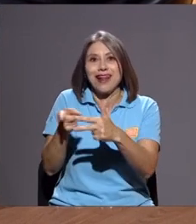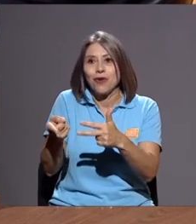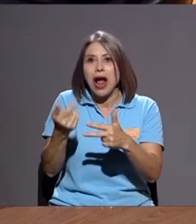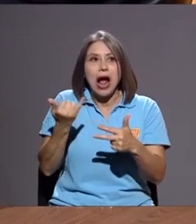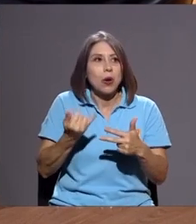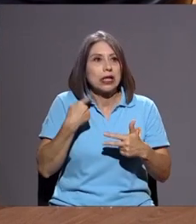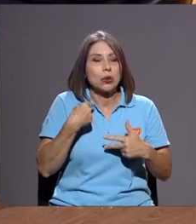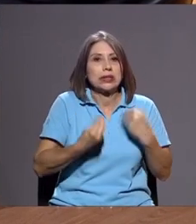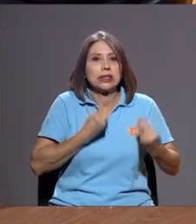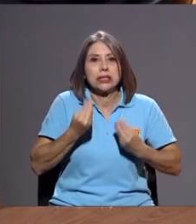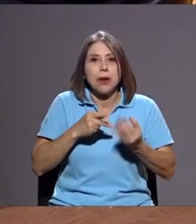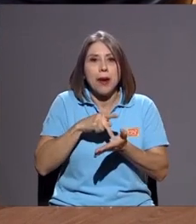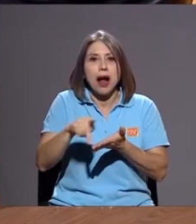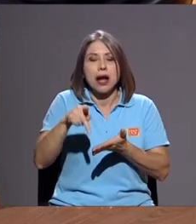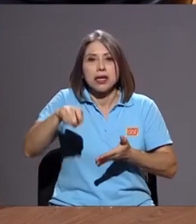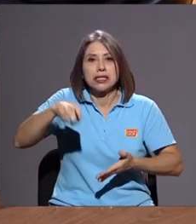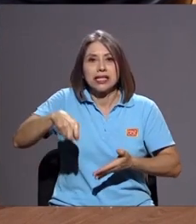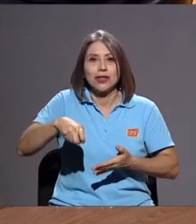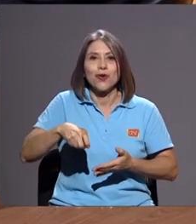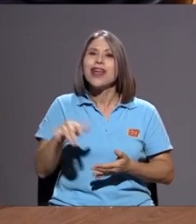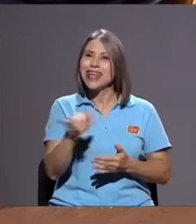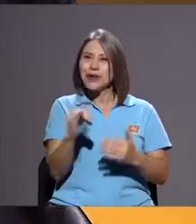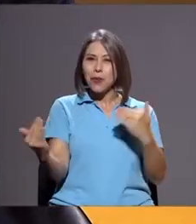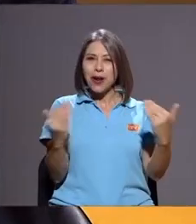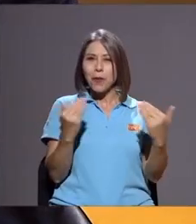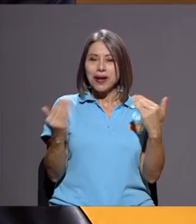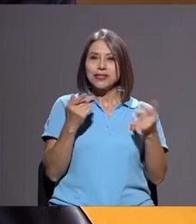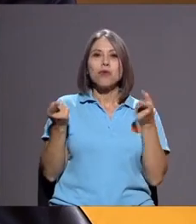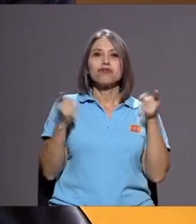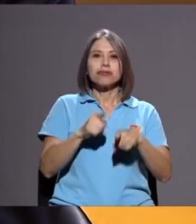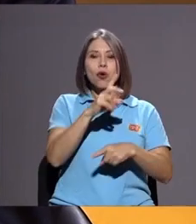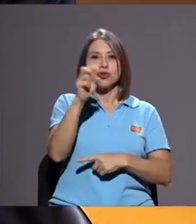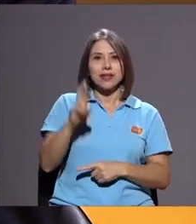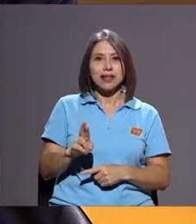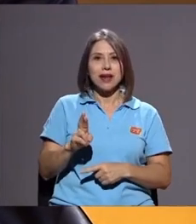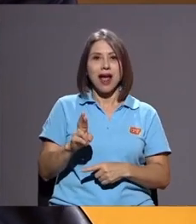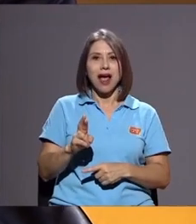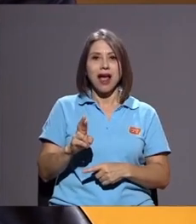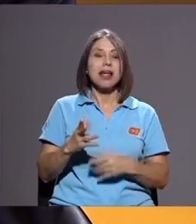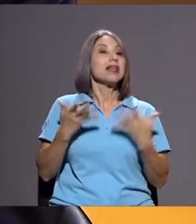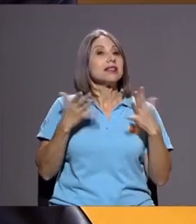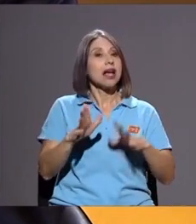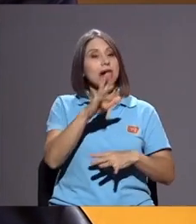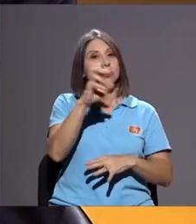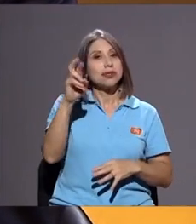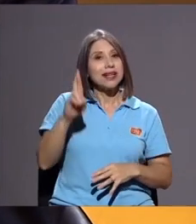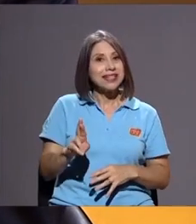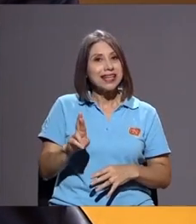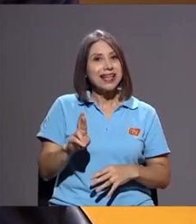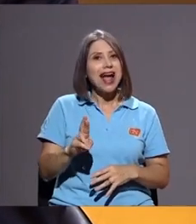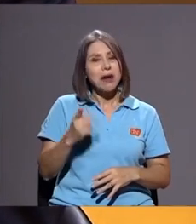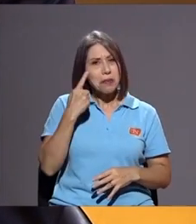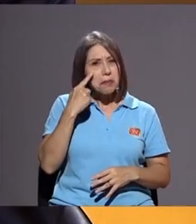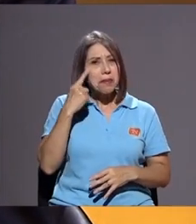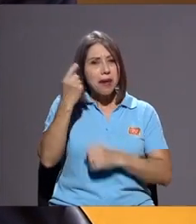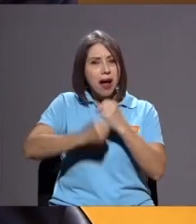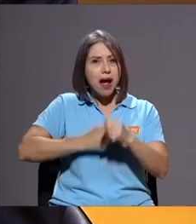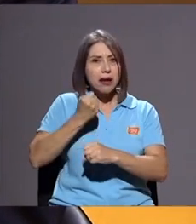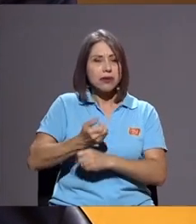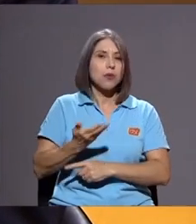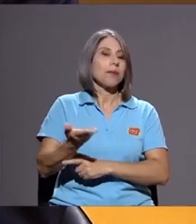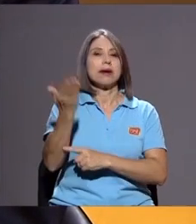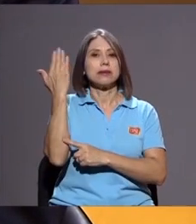bueno eso es lo que lo que me pasó a costa rica y justa rica ya llegó un momento y lo vimos el año pasado muy claramente